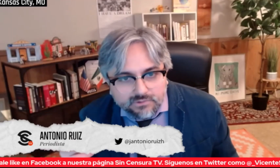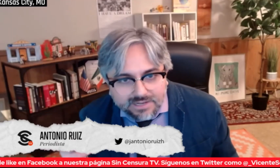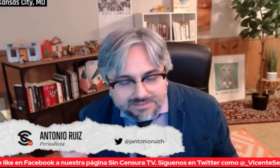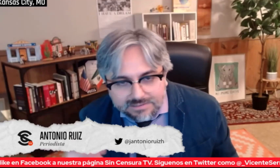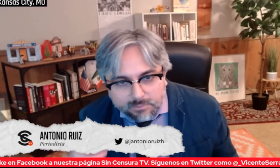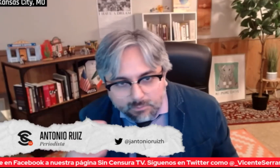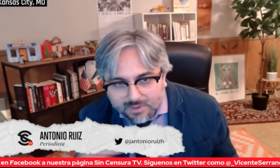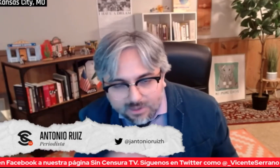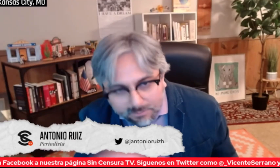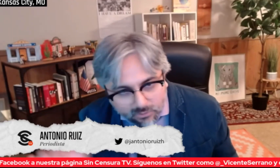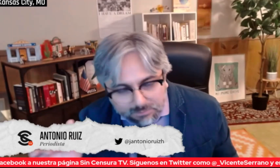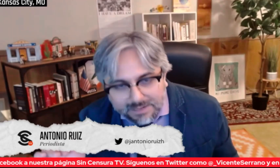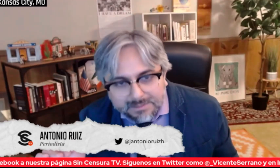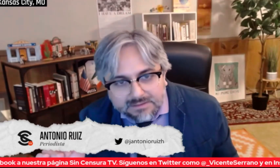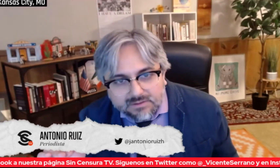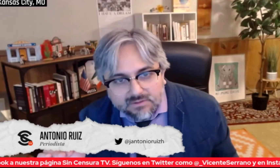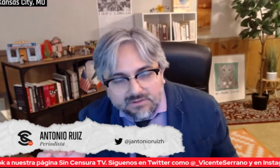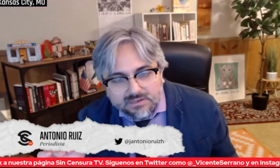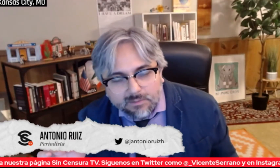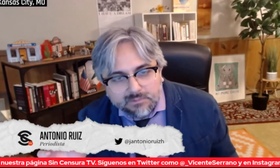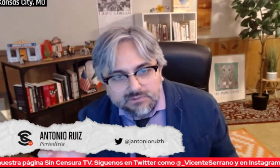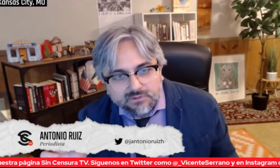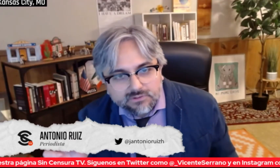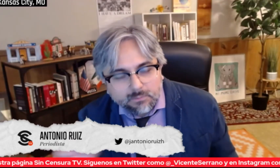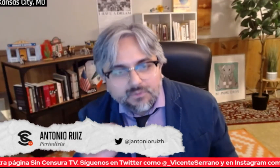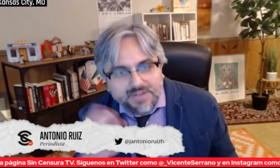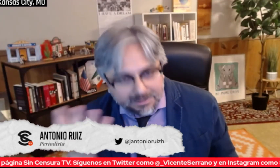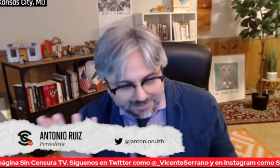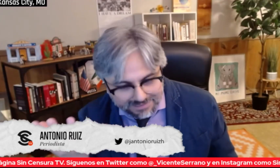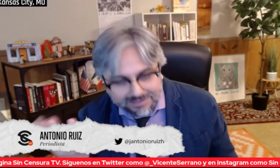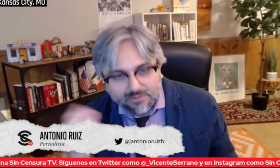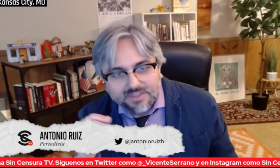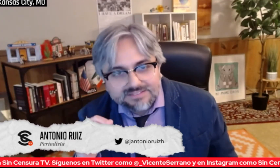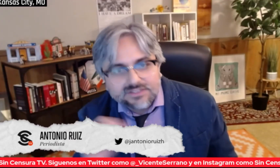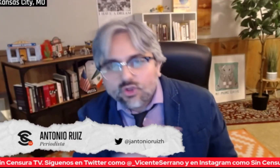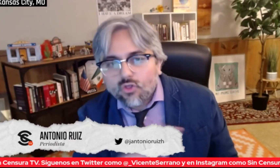Ignacio Mier, la oposición así se proponga lo mejor para México, la oposición se opondrá.